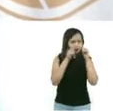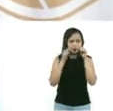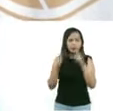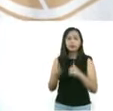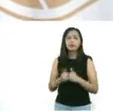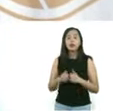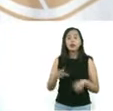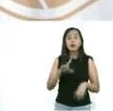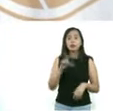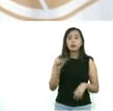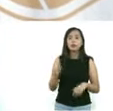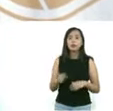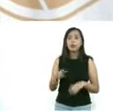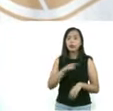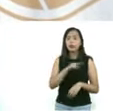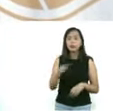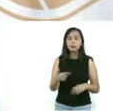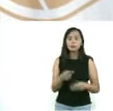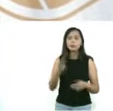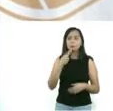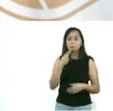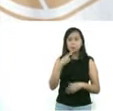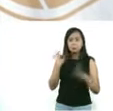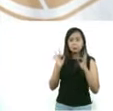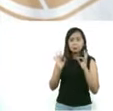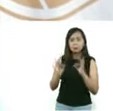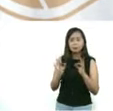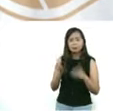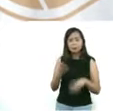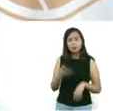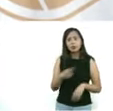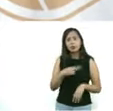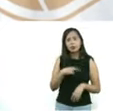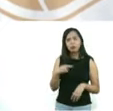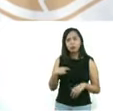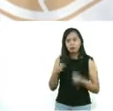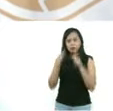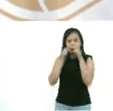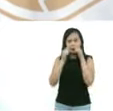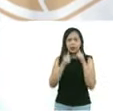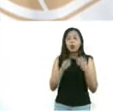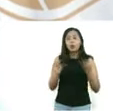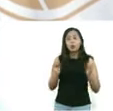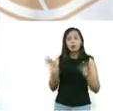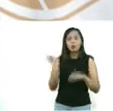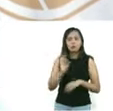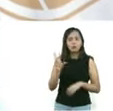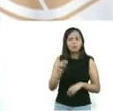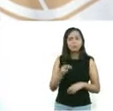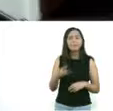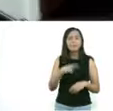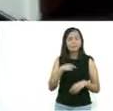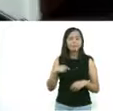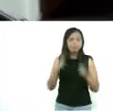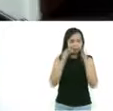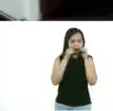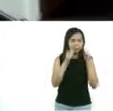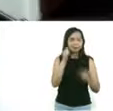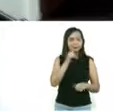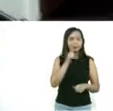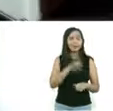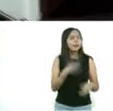supuesto, que se utilicen las plazas adecuadamente y en caso de que no, pues que se busquen otras opciones. Bien, gracias